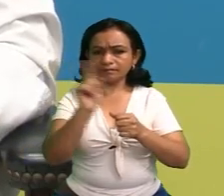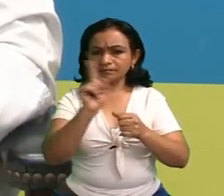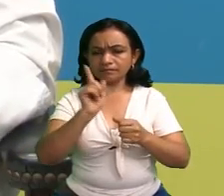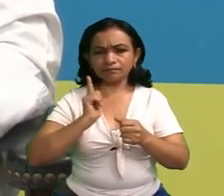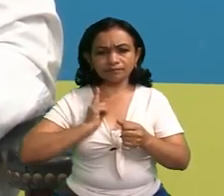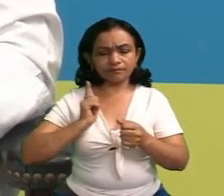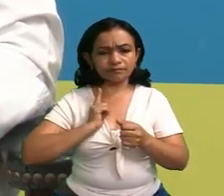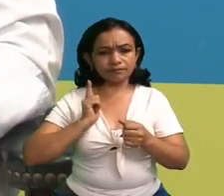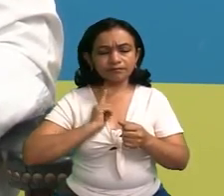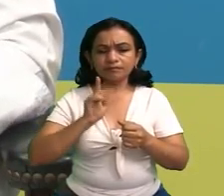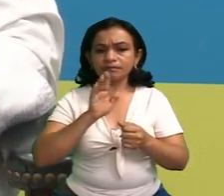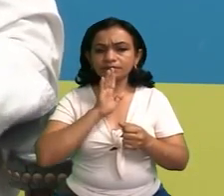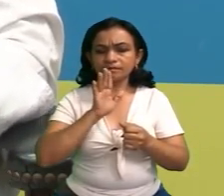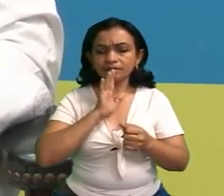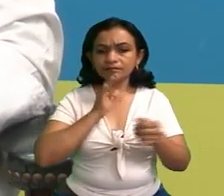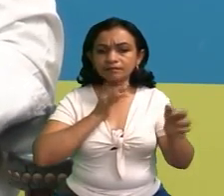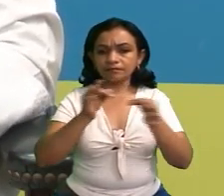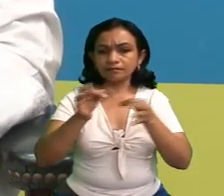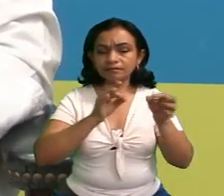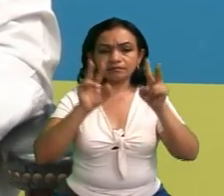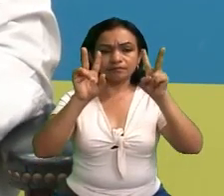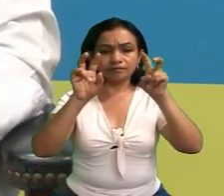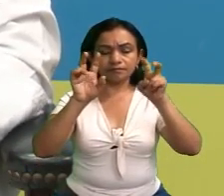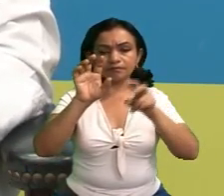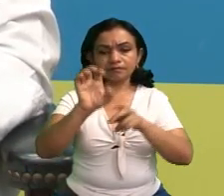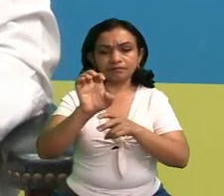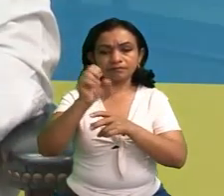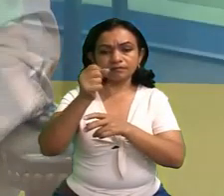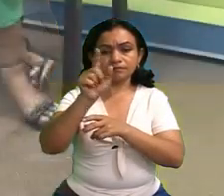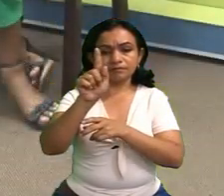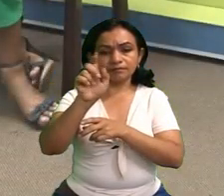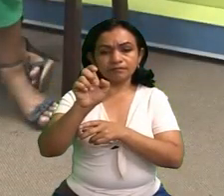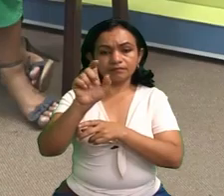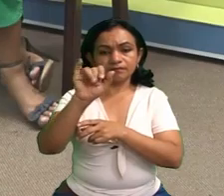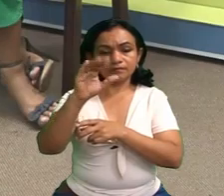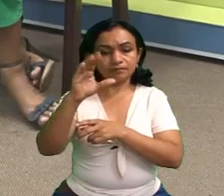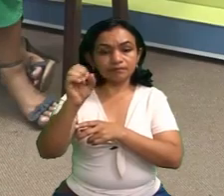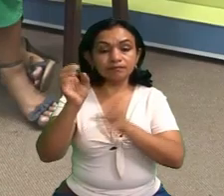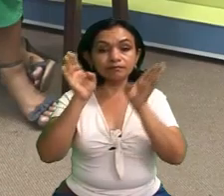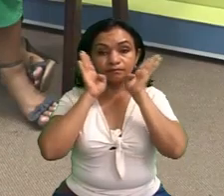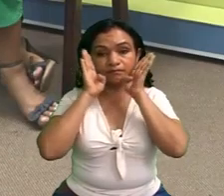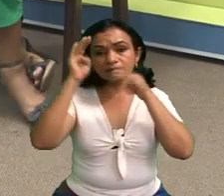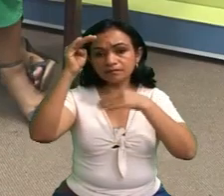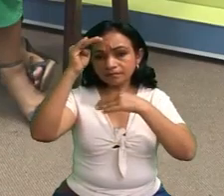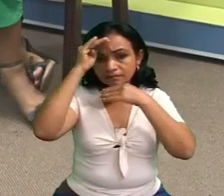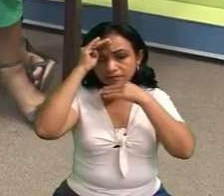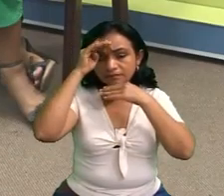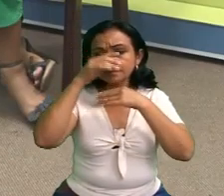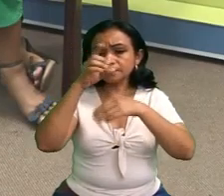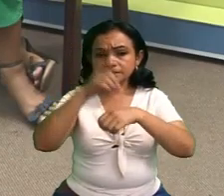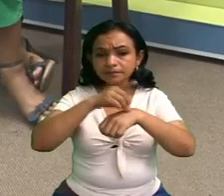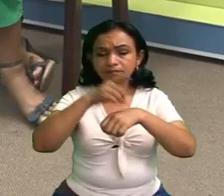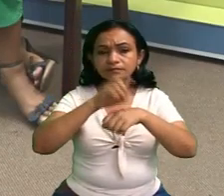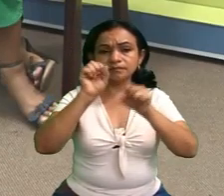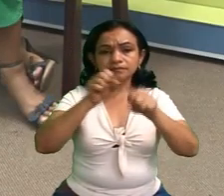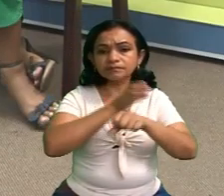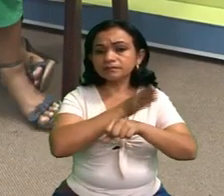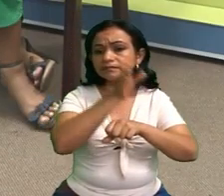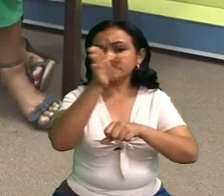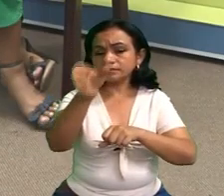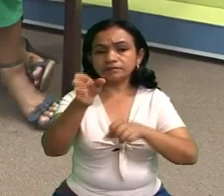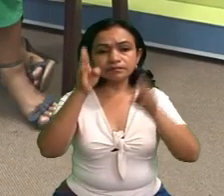eso porque estábamos hablando que es un tema más que todo estético. Pero hay clínicas privadas donde los amigos televidentes pueden ir a